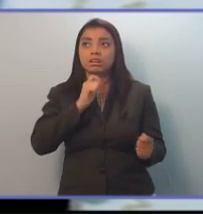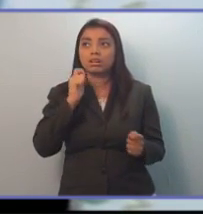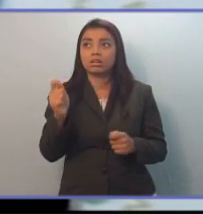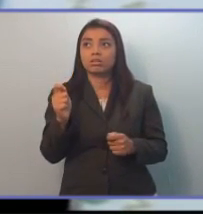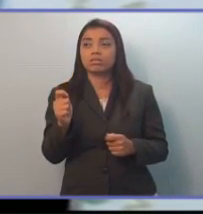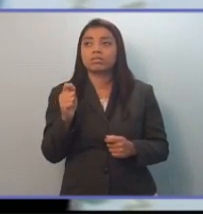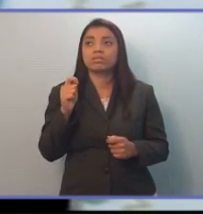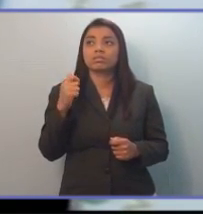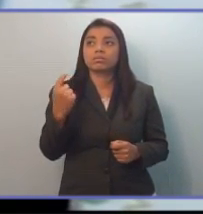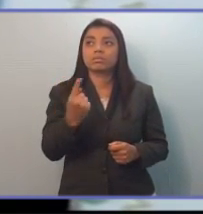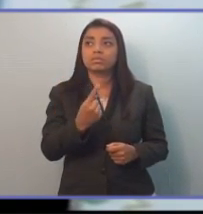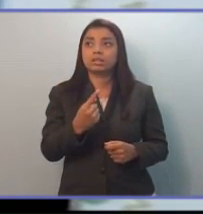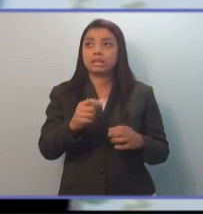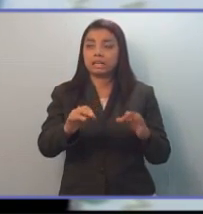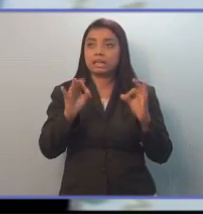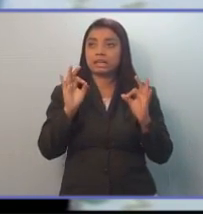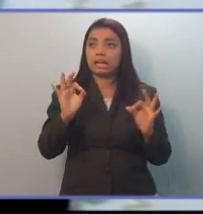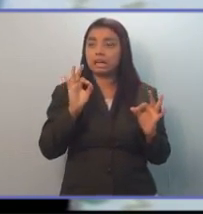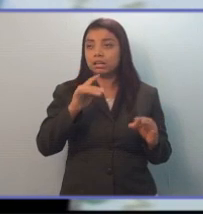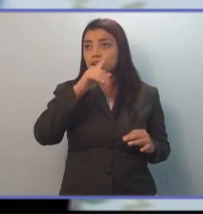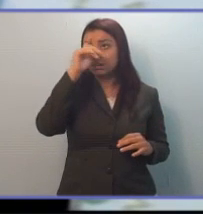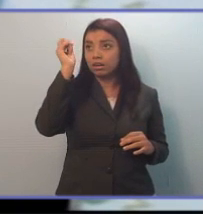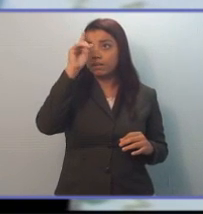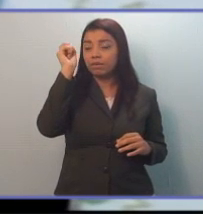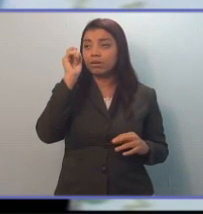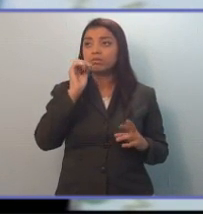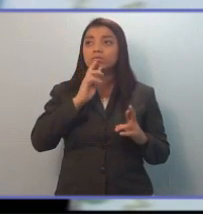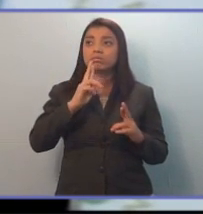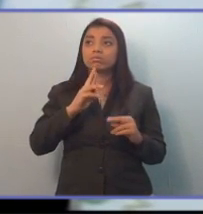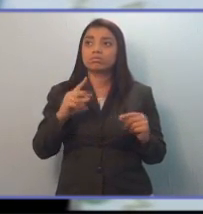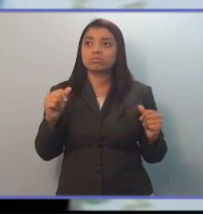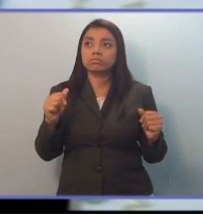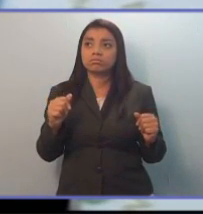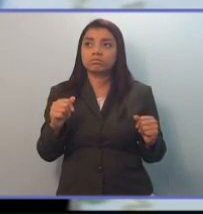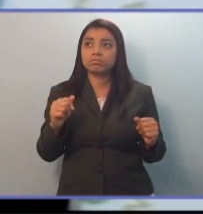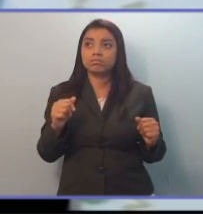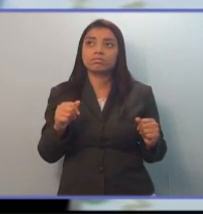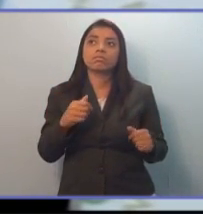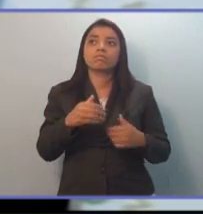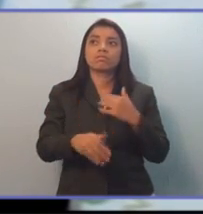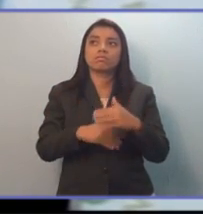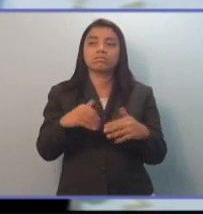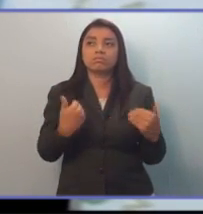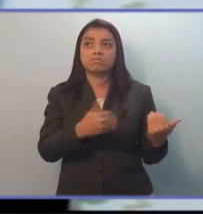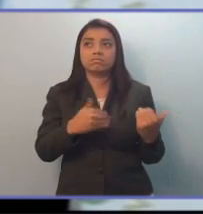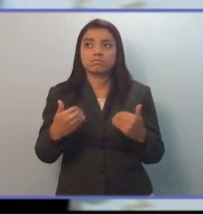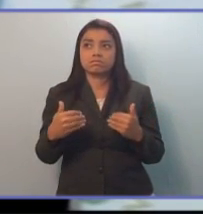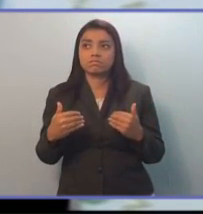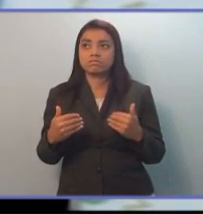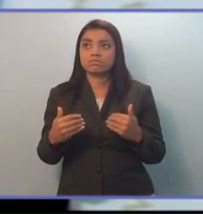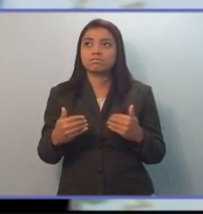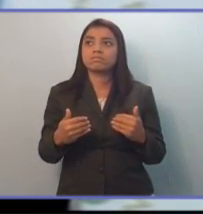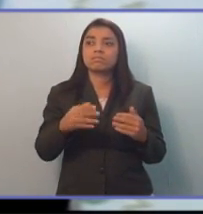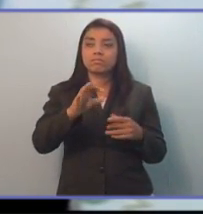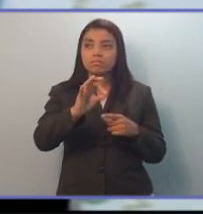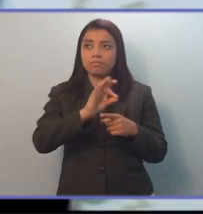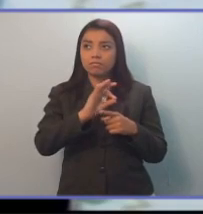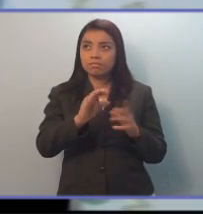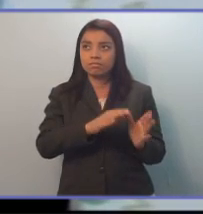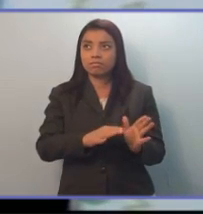Son personas que han hecho un excelente trabajo, o sea, resoluciones muy acertadas, muy bien